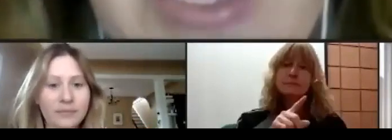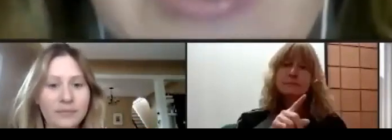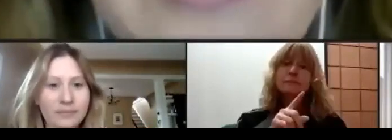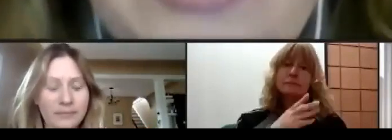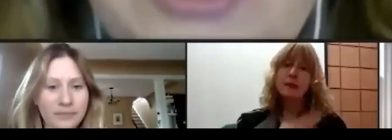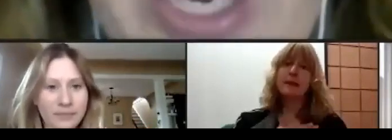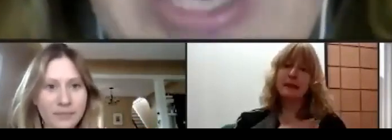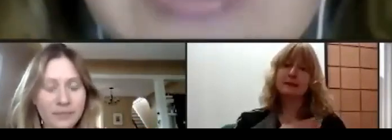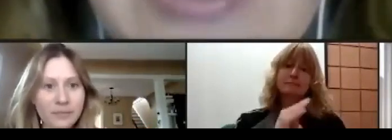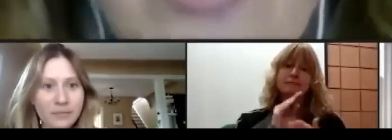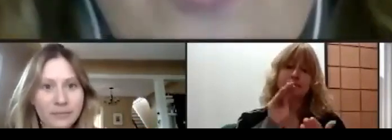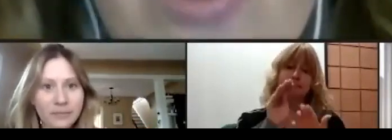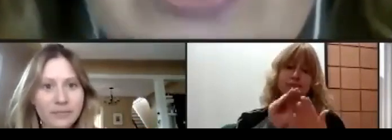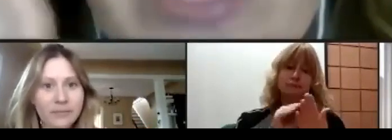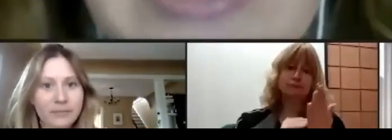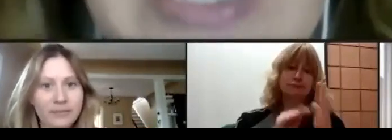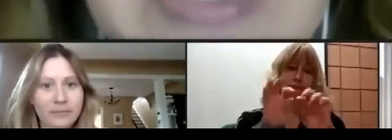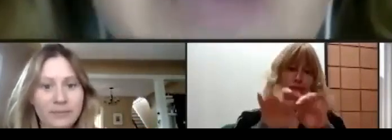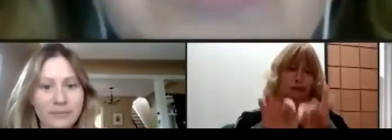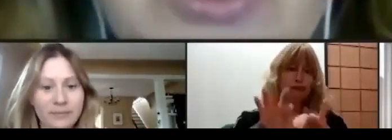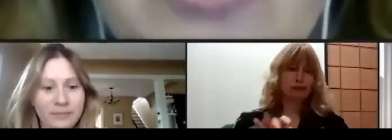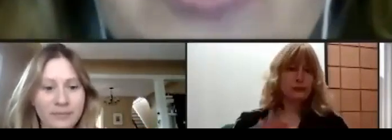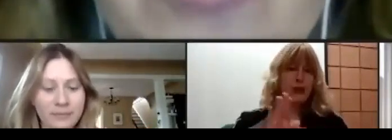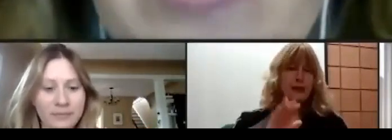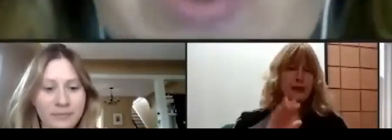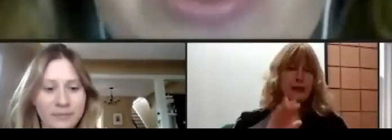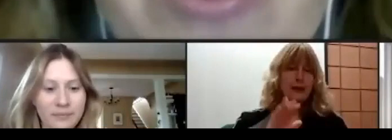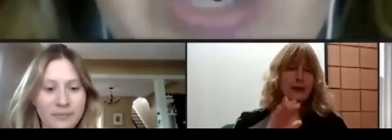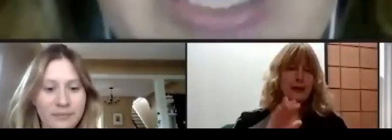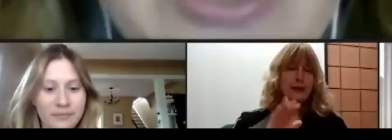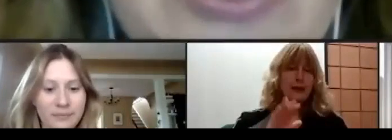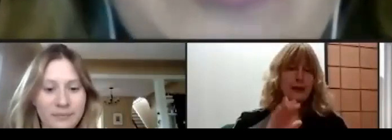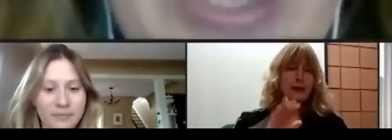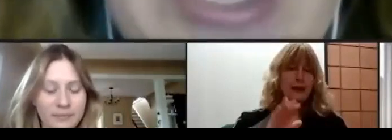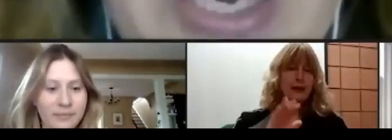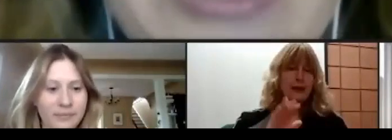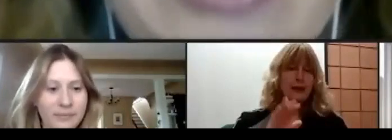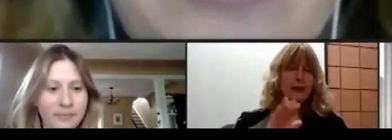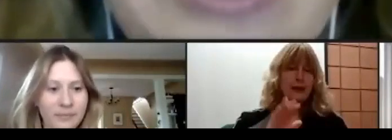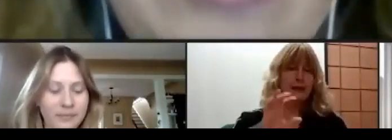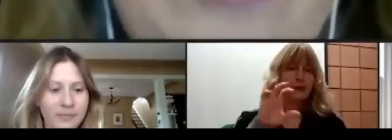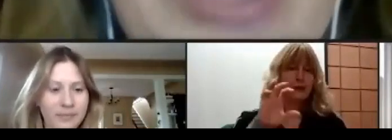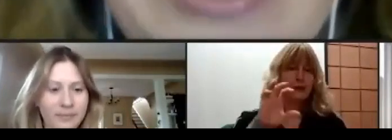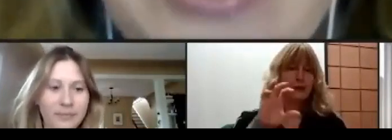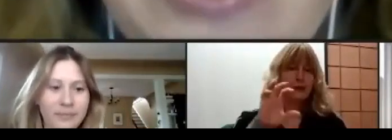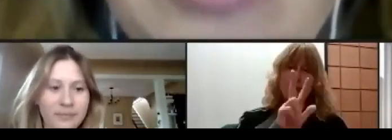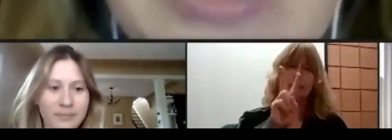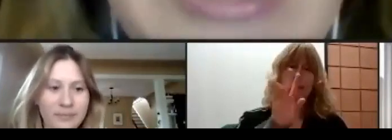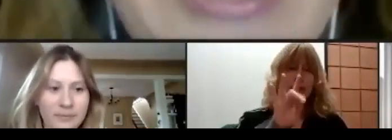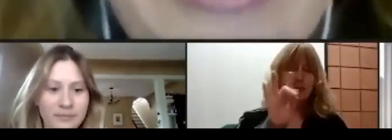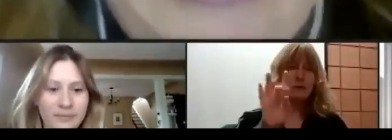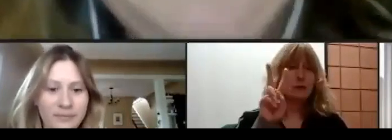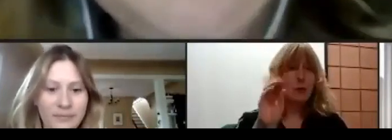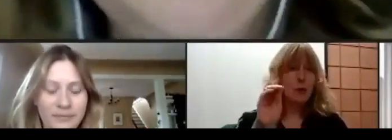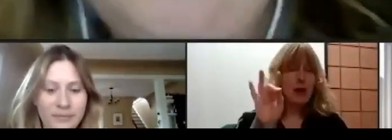entonces gente está aquí con nosotros el departamento de salud nos da mucho gusto que estás aquí con nosotros hoy otra vez gracias queremos